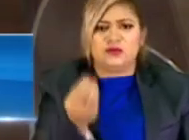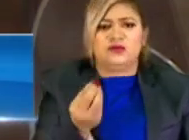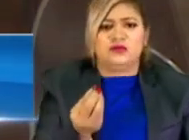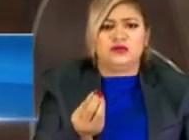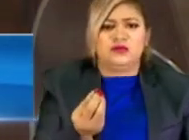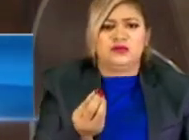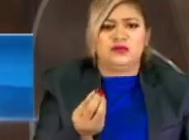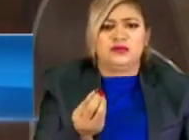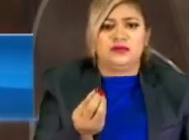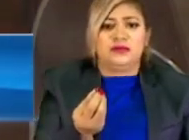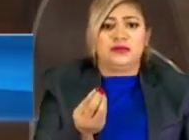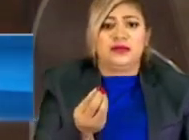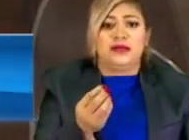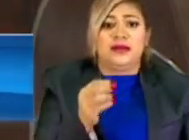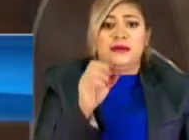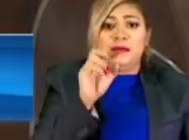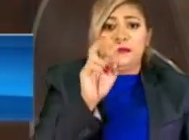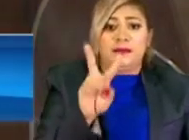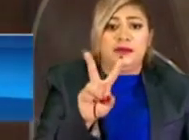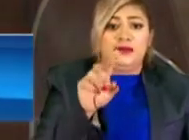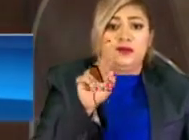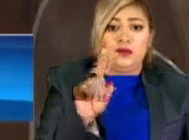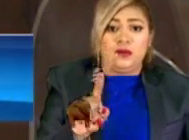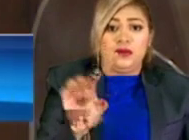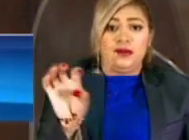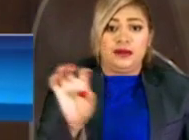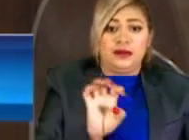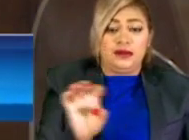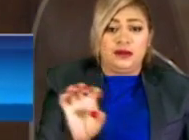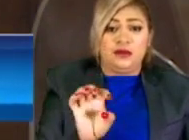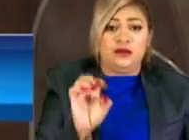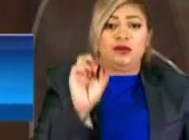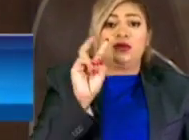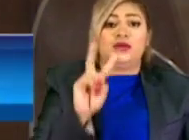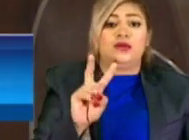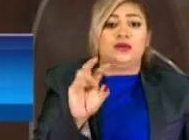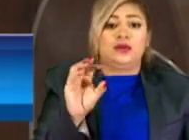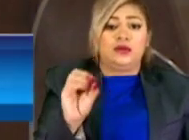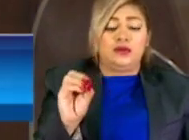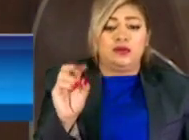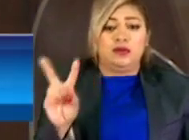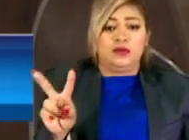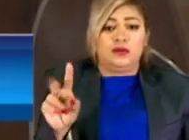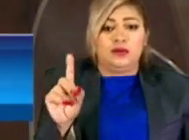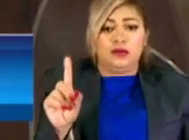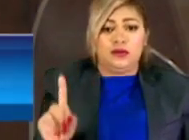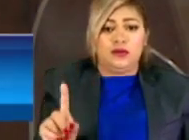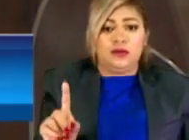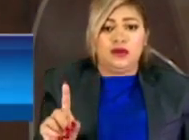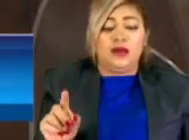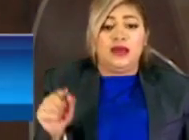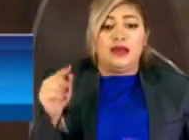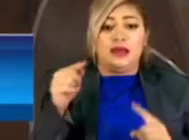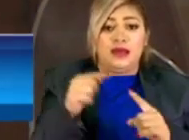que desde el 21 de enero del 2021 a la fecha,